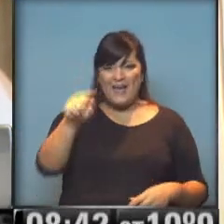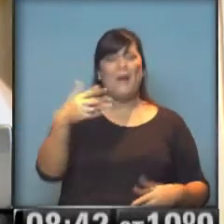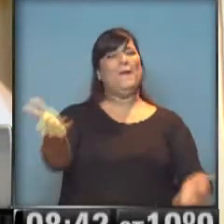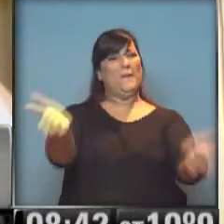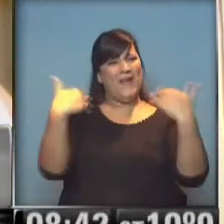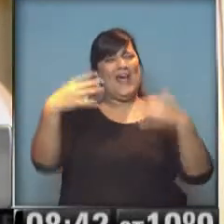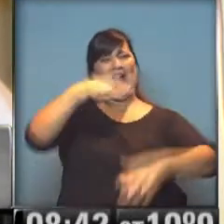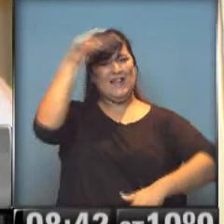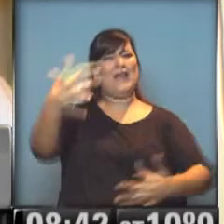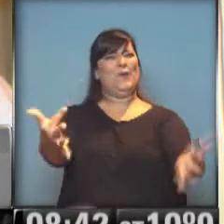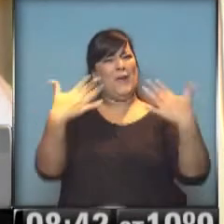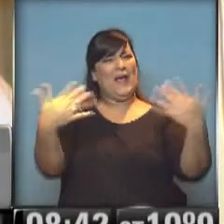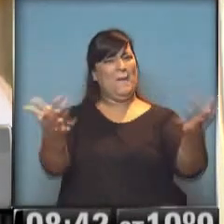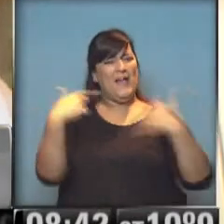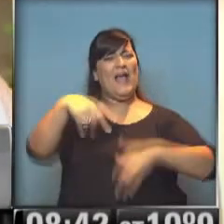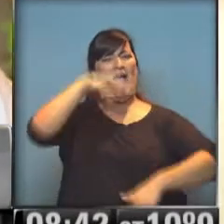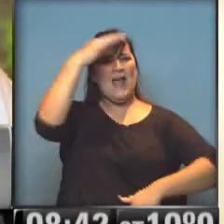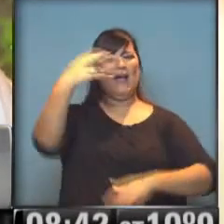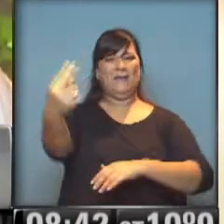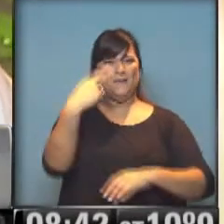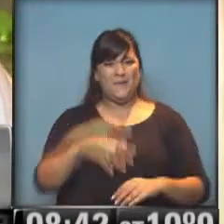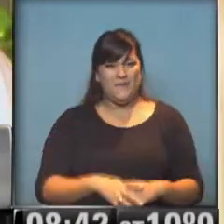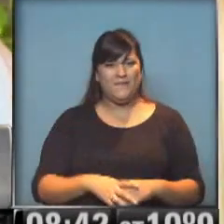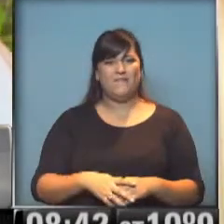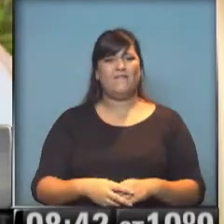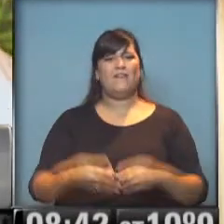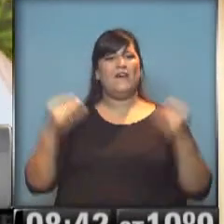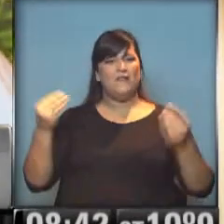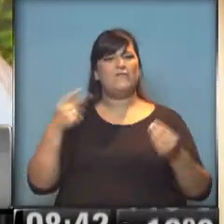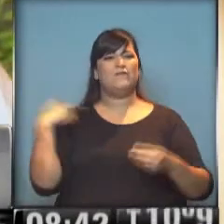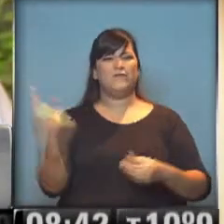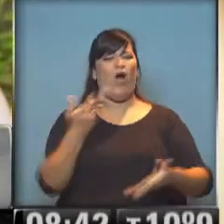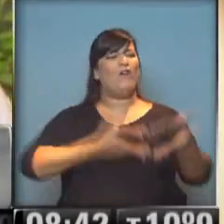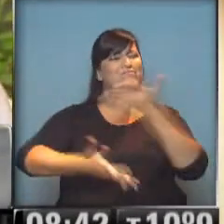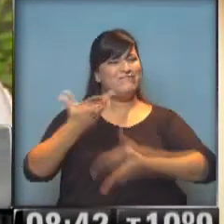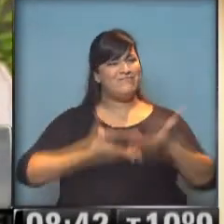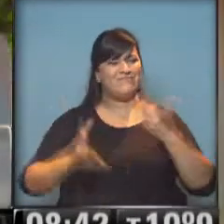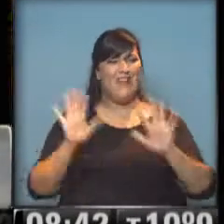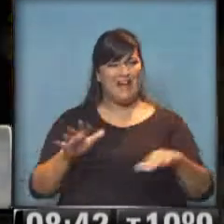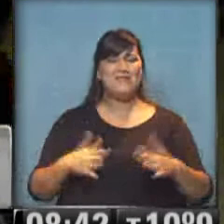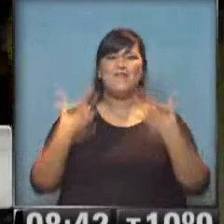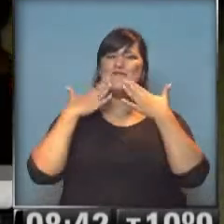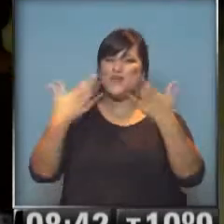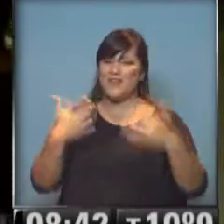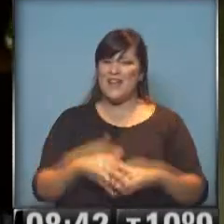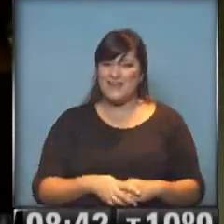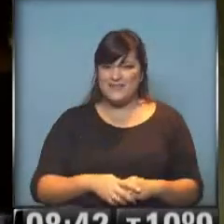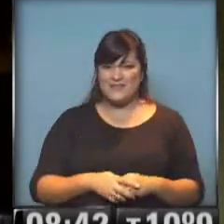al teatro, gente, vengan a ver este actor. Cómo se concluyen en toda la gente así. Muchas gracias.